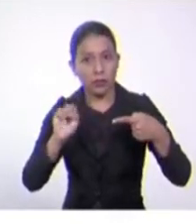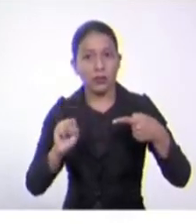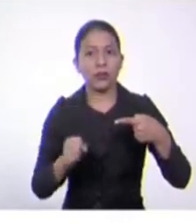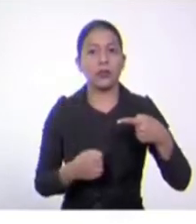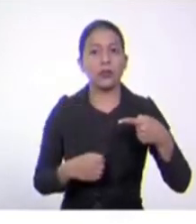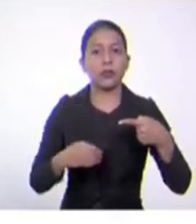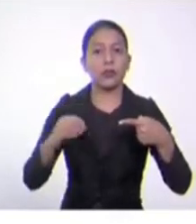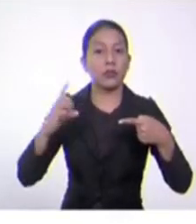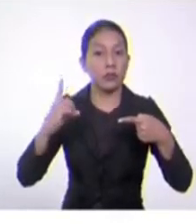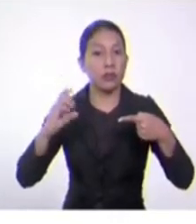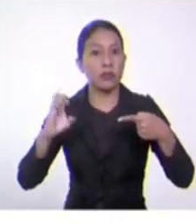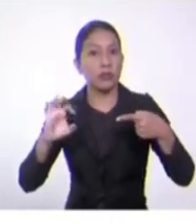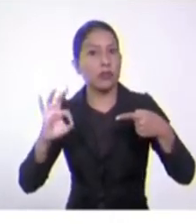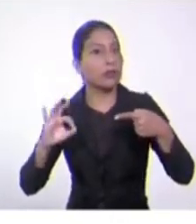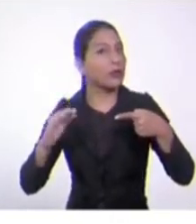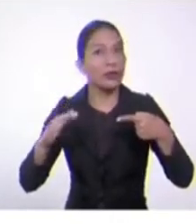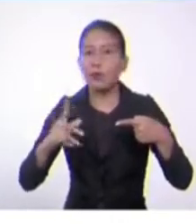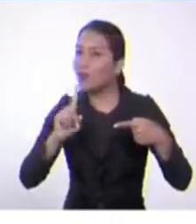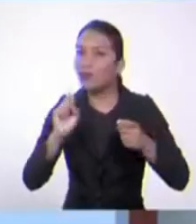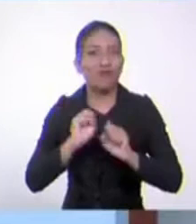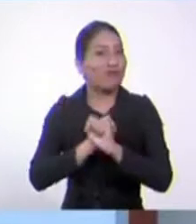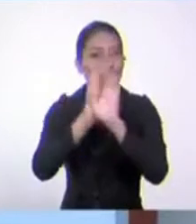F aún no es clara.